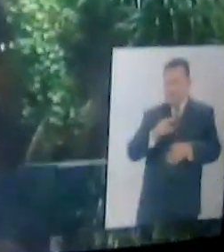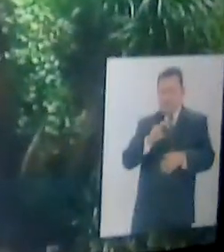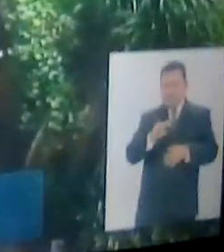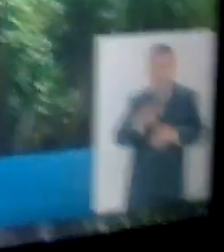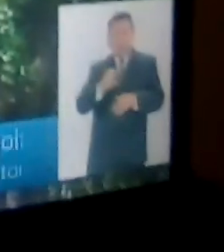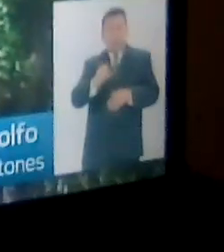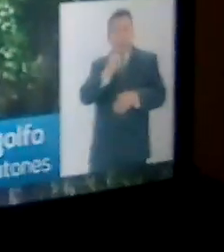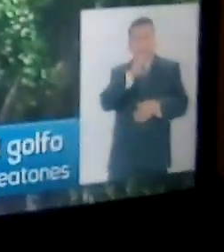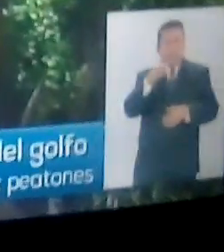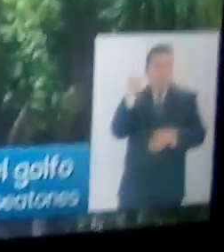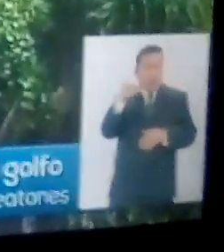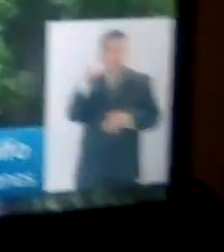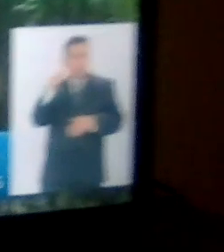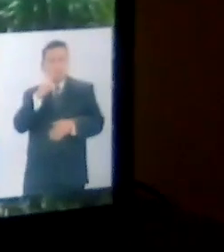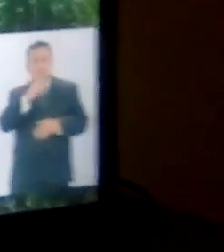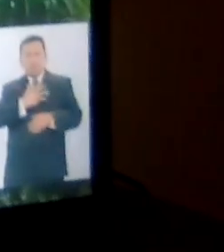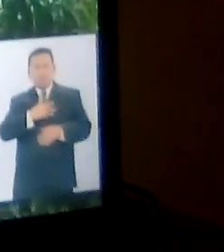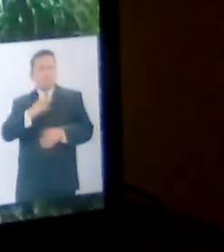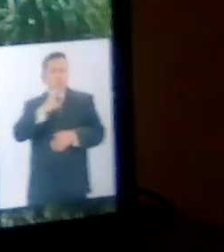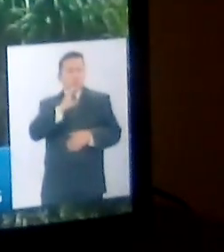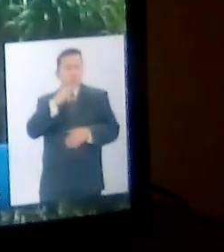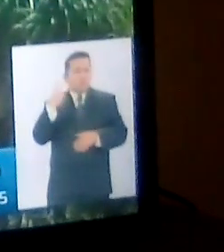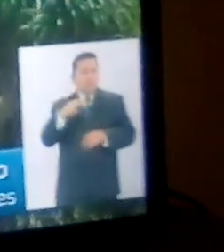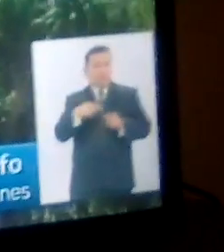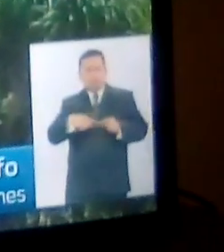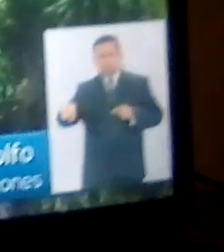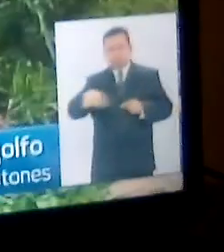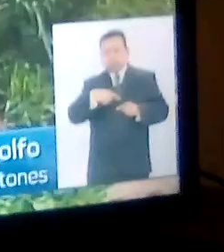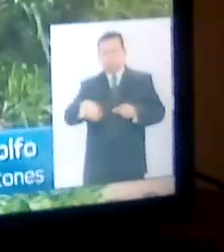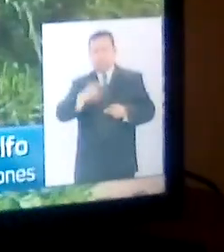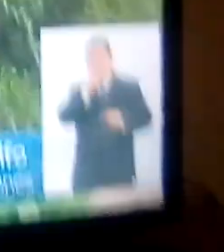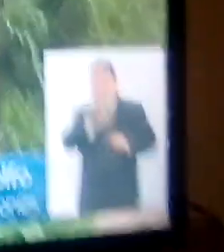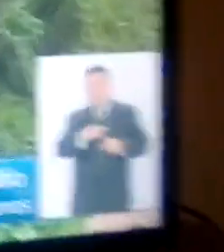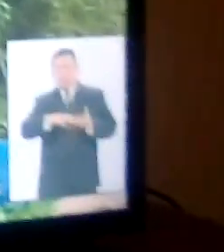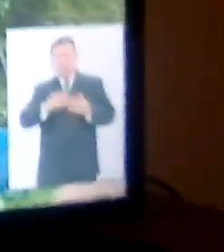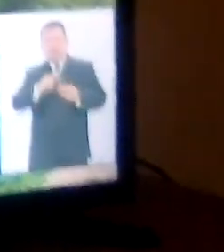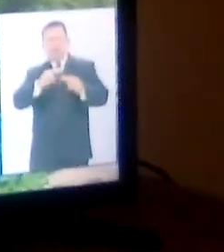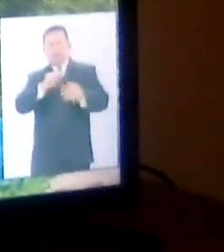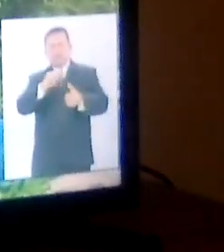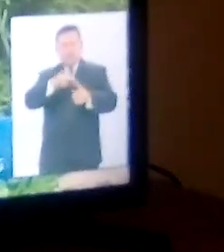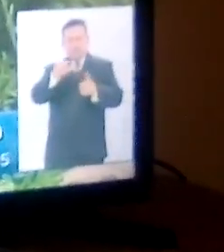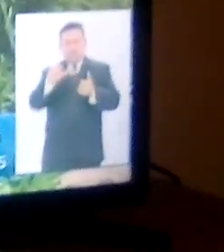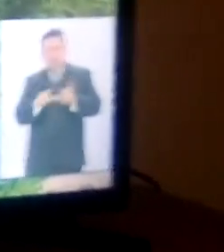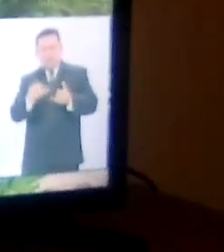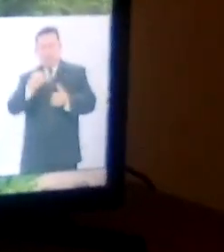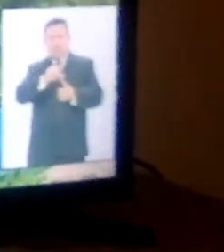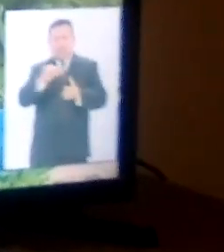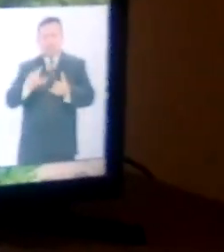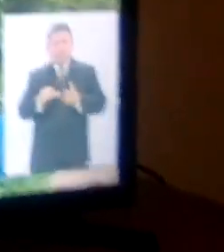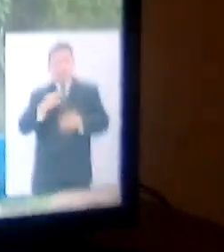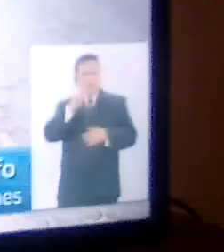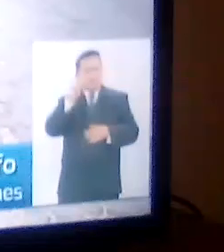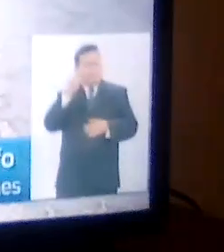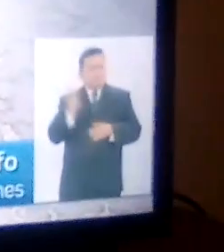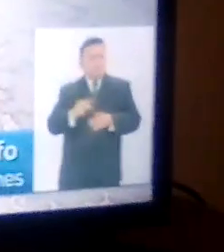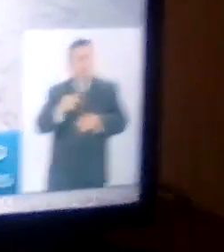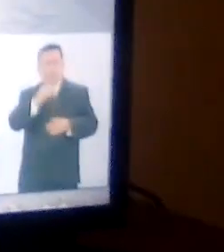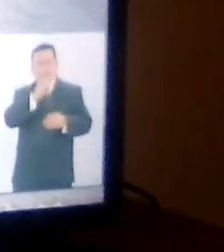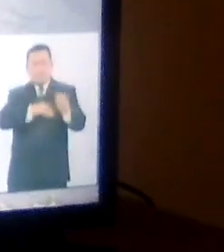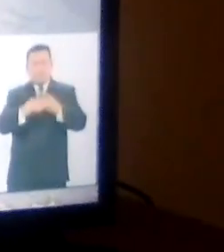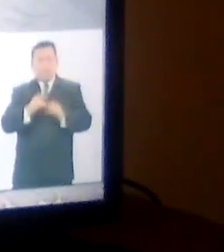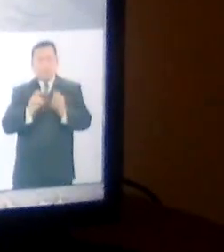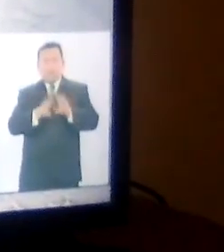no es para menos también en la autopista Córdoba-Veracruz, la del norte antes de Nautla, así que mucho cuidado, no hay lado bueno para dónde hacerse, de